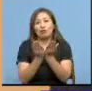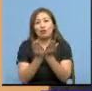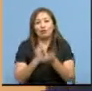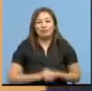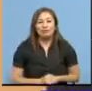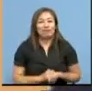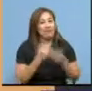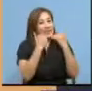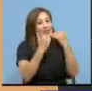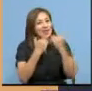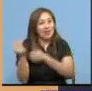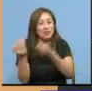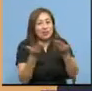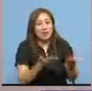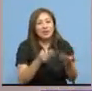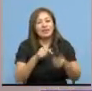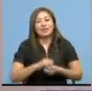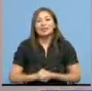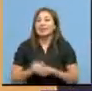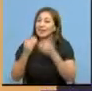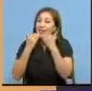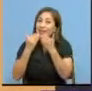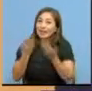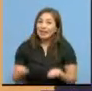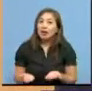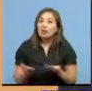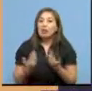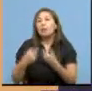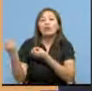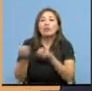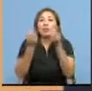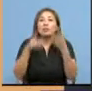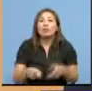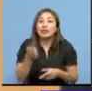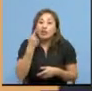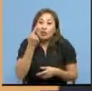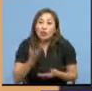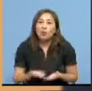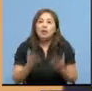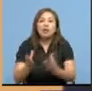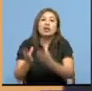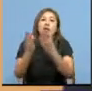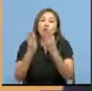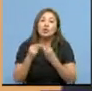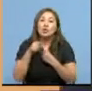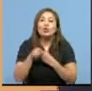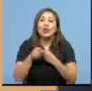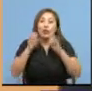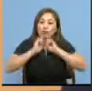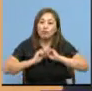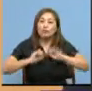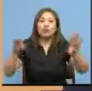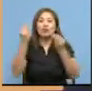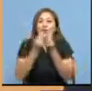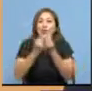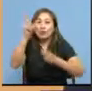muchas gracias por venir este mediodía gracias a ustedes por invitarnos tenemos en cuenta y ayudarlos porque realmente nos hacen llegar a mucha gente